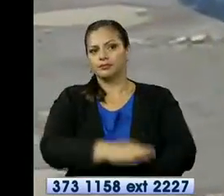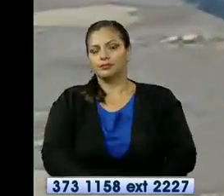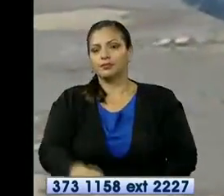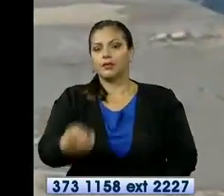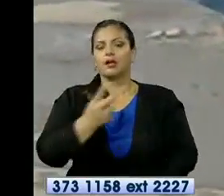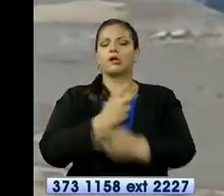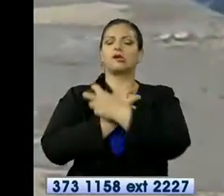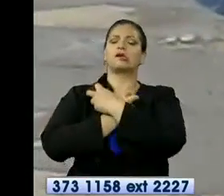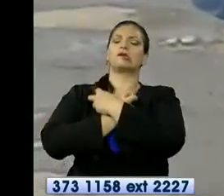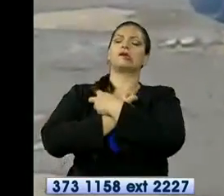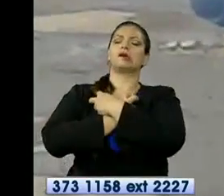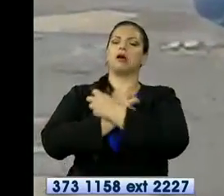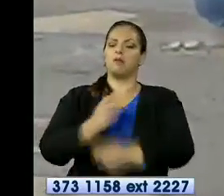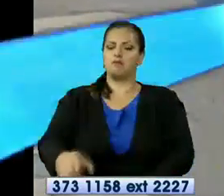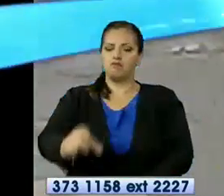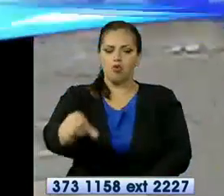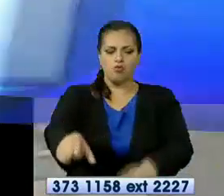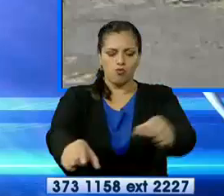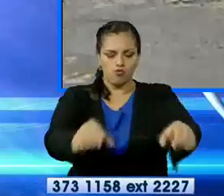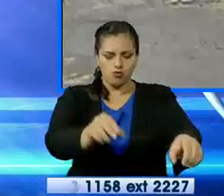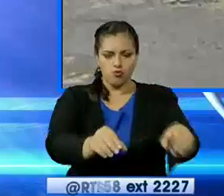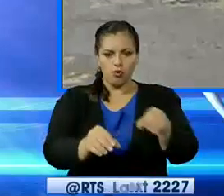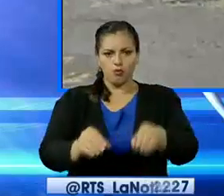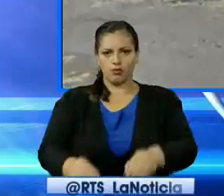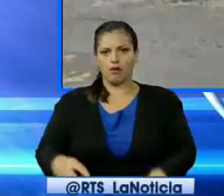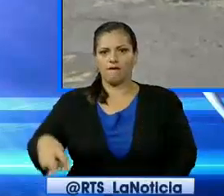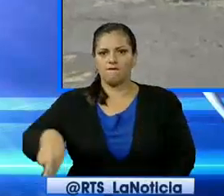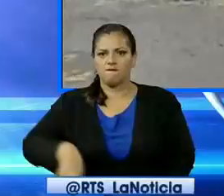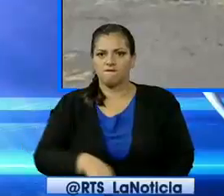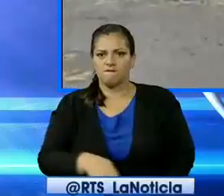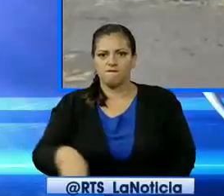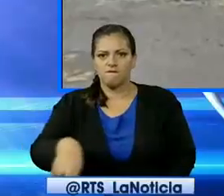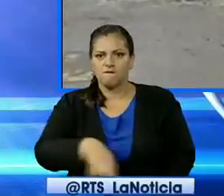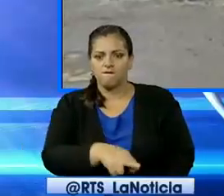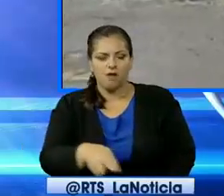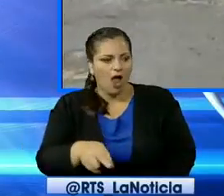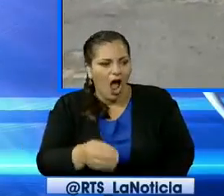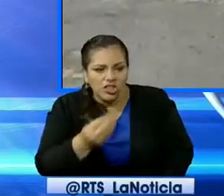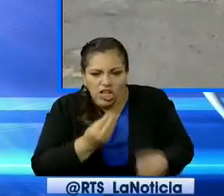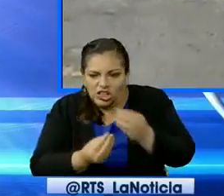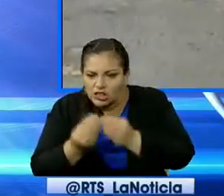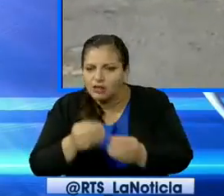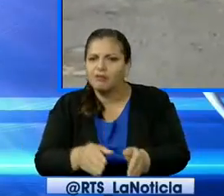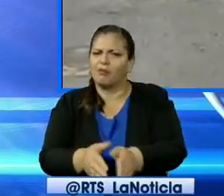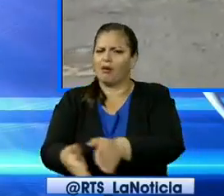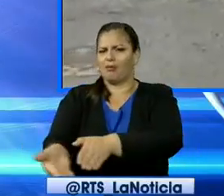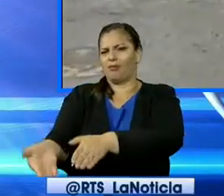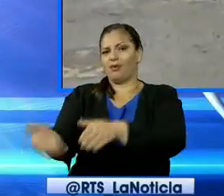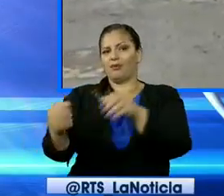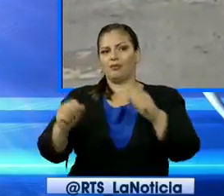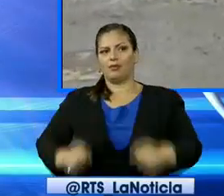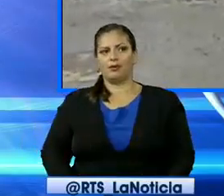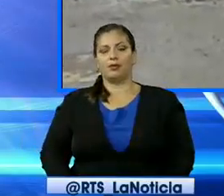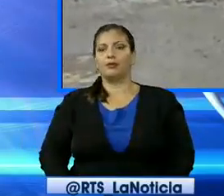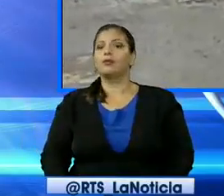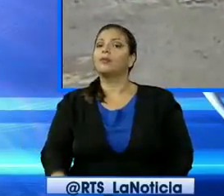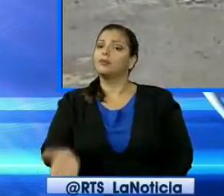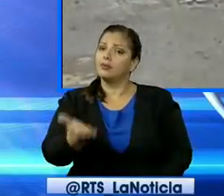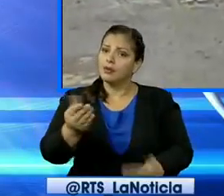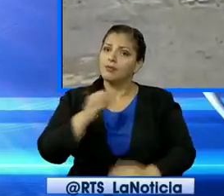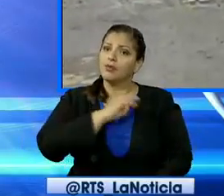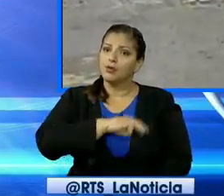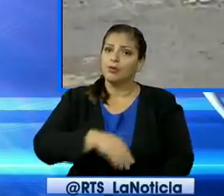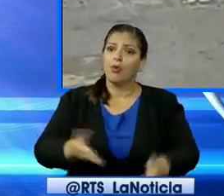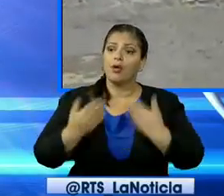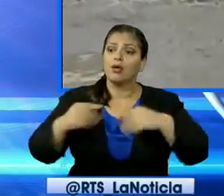estos animalitos que causan mucho perjuicio, no solamente por las enfermedades, sino también por la destrucción. Así que ábrale la puerta al municipio de Guayaquil, que las brigadas